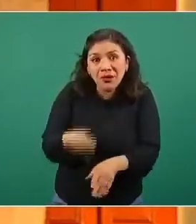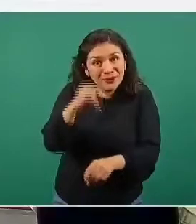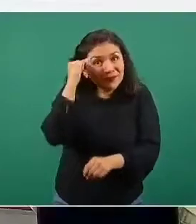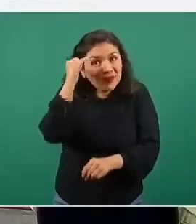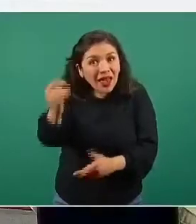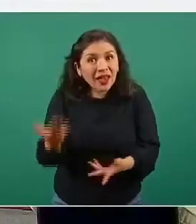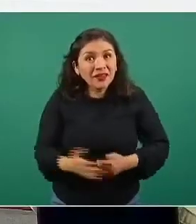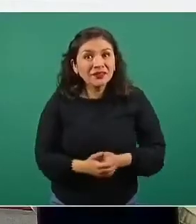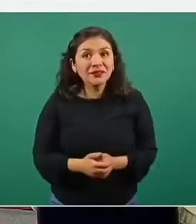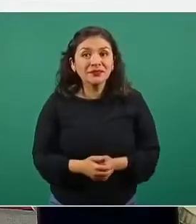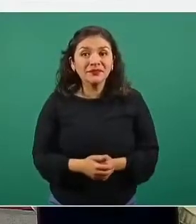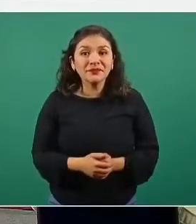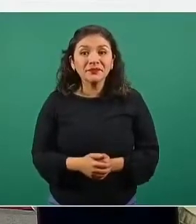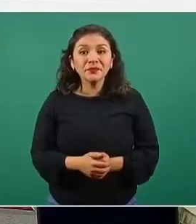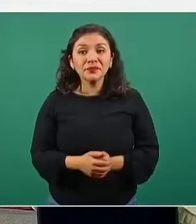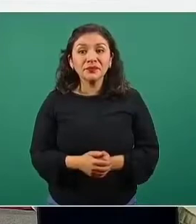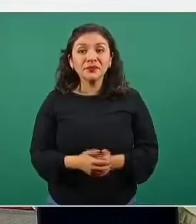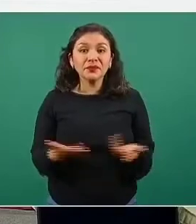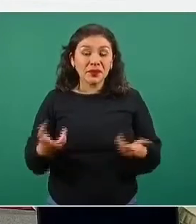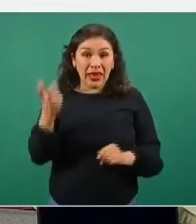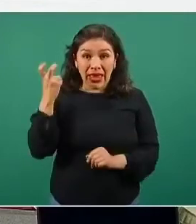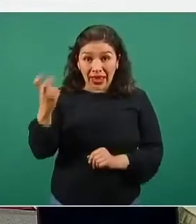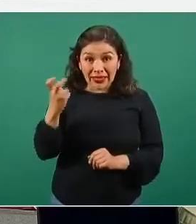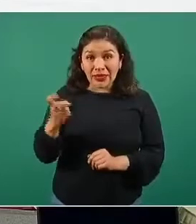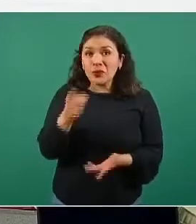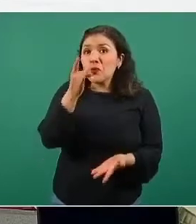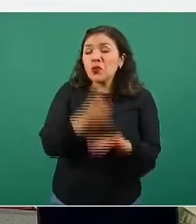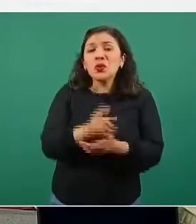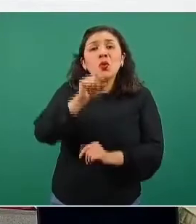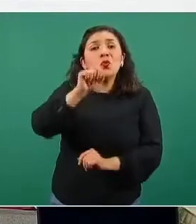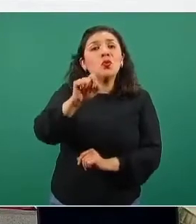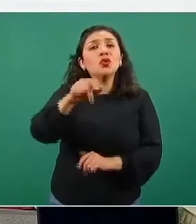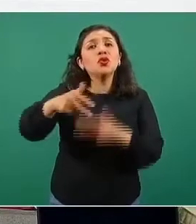Imagínense ustedes. Entonces, este es solo